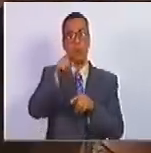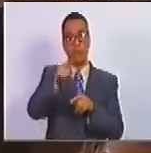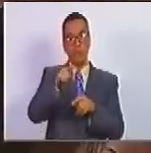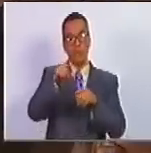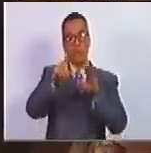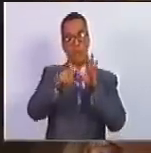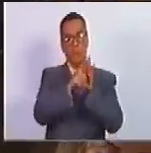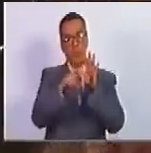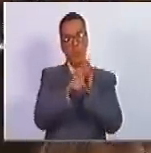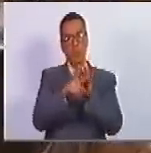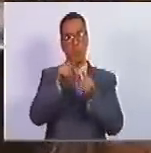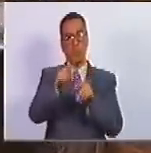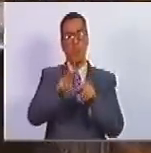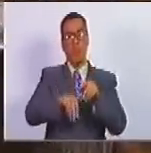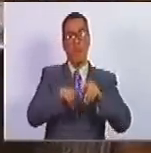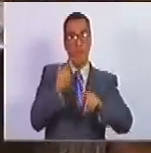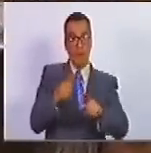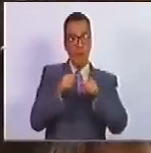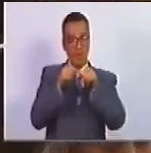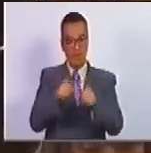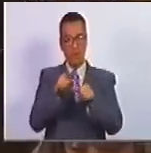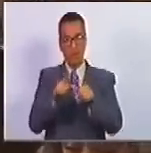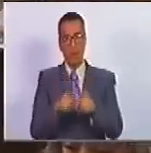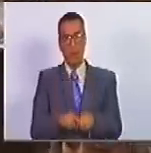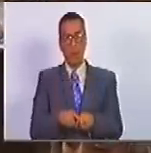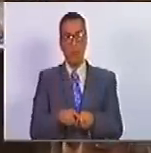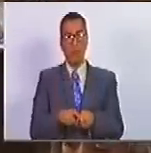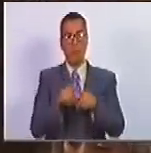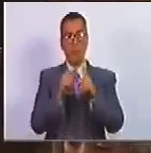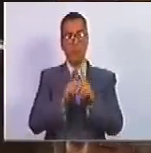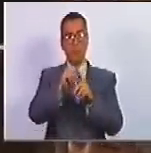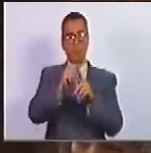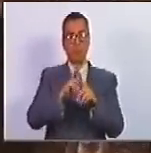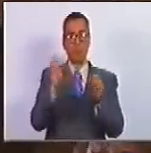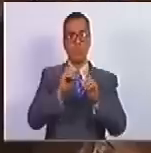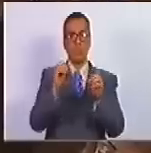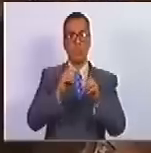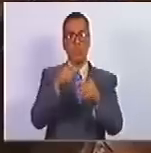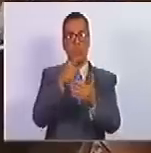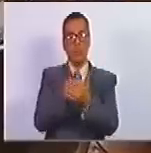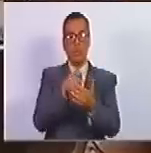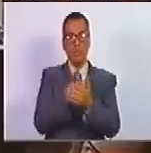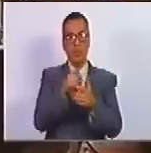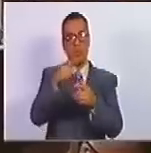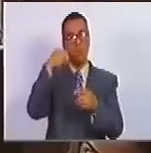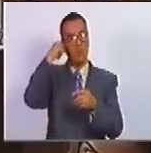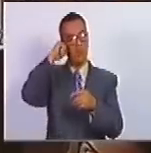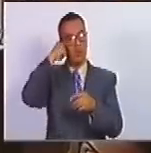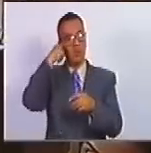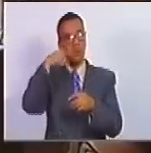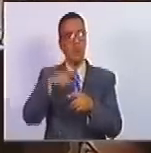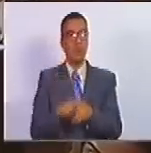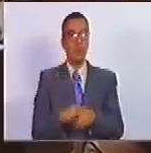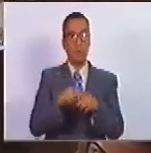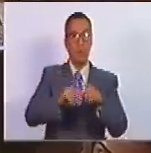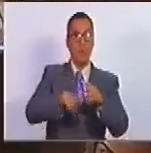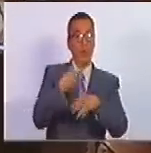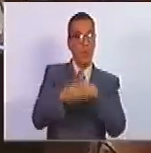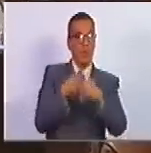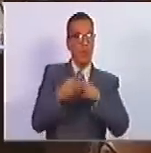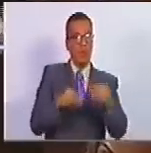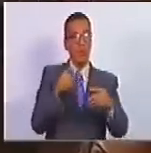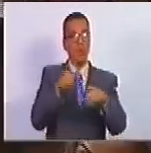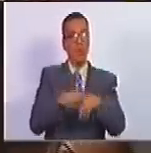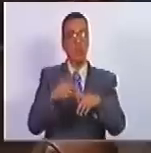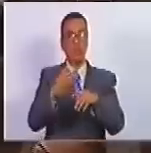ley pueda fijar las tasas o las tarifas, porque recordemos que lo puede llevar adelante